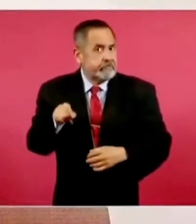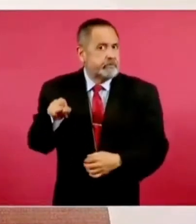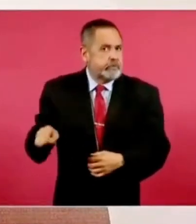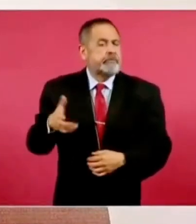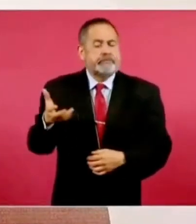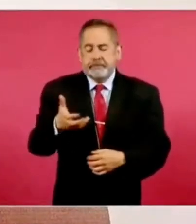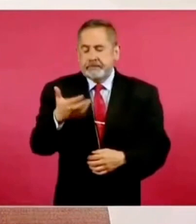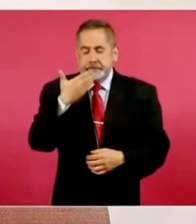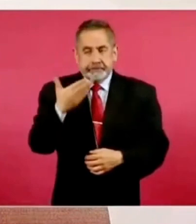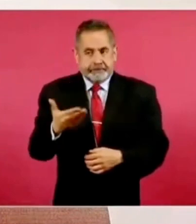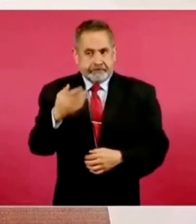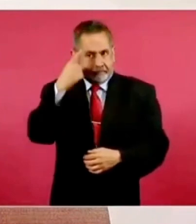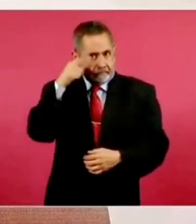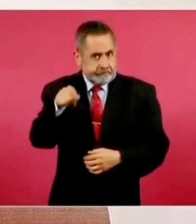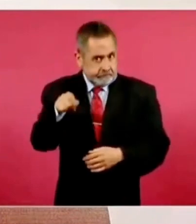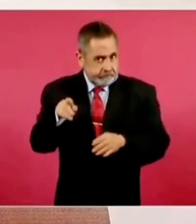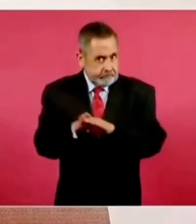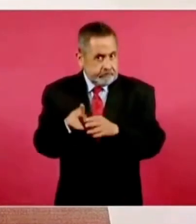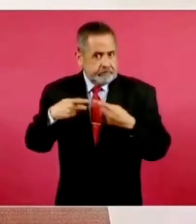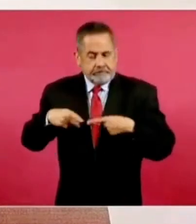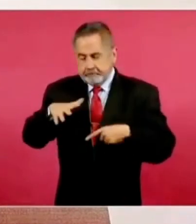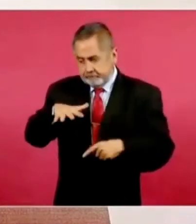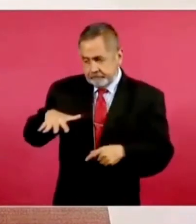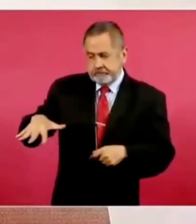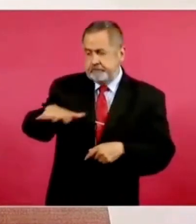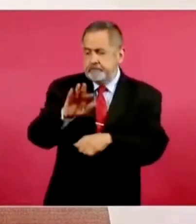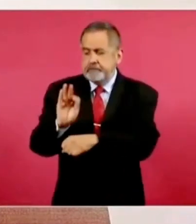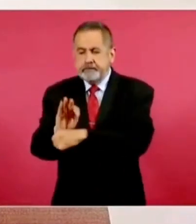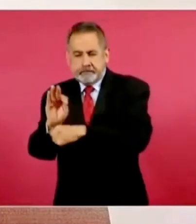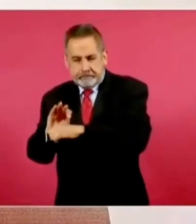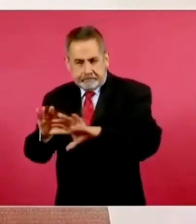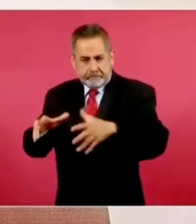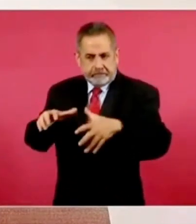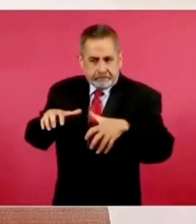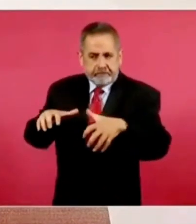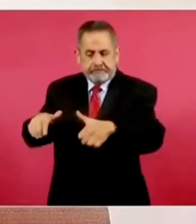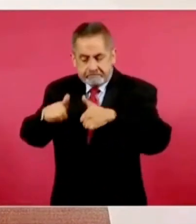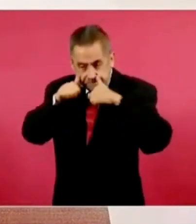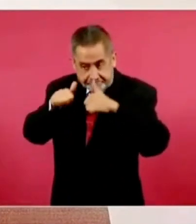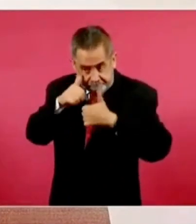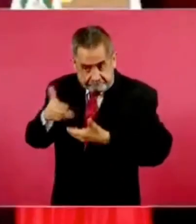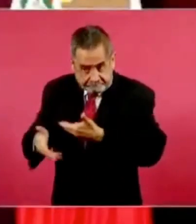para el bien del pueblo al que se debía.